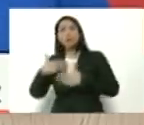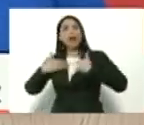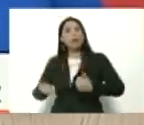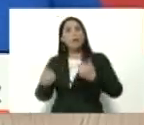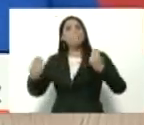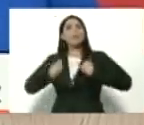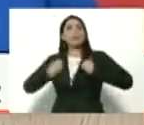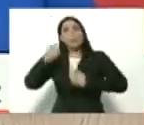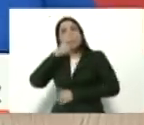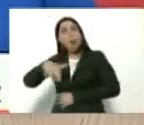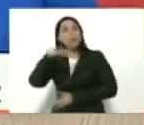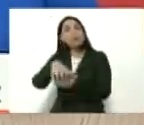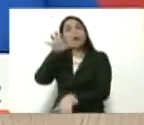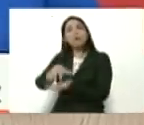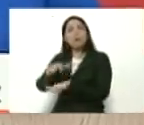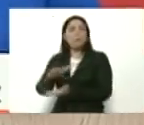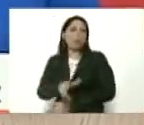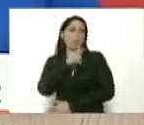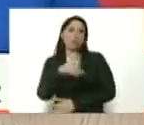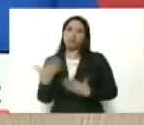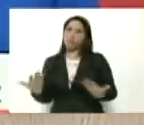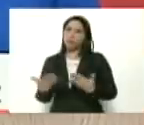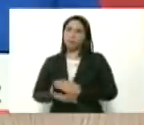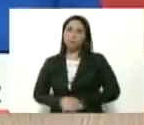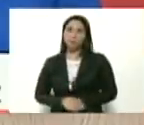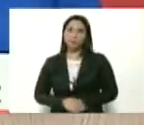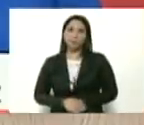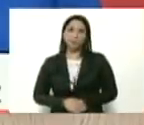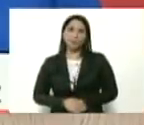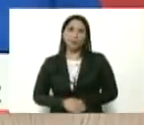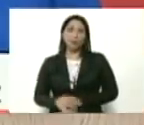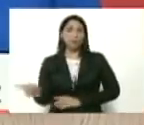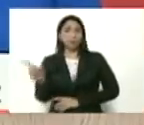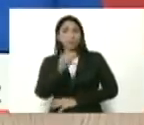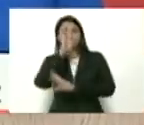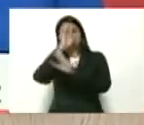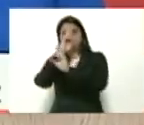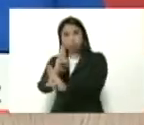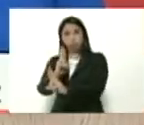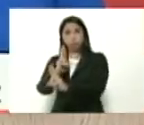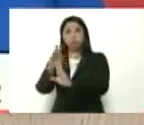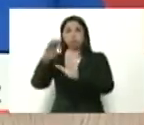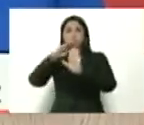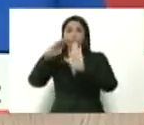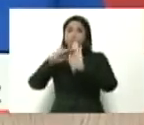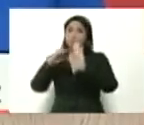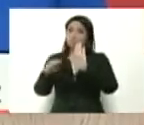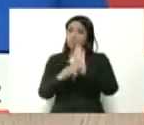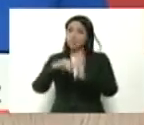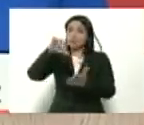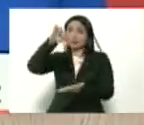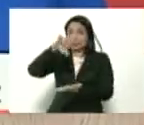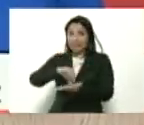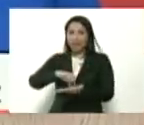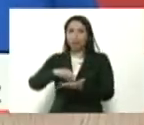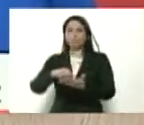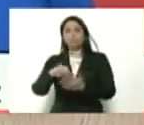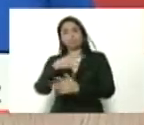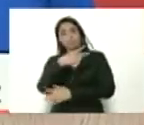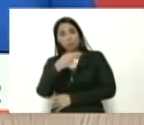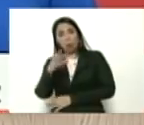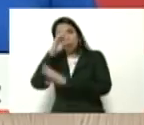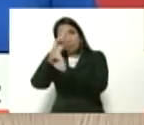la población del Estado Nueva Esparta. No respetar las medidas centrales, no